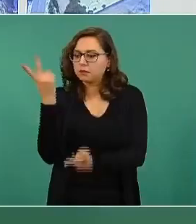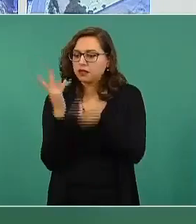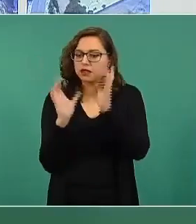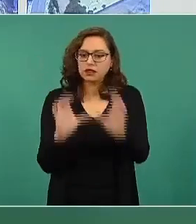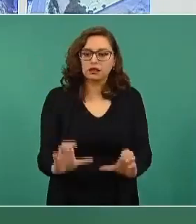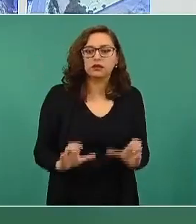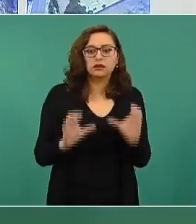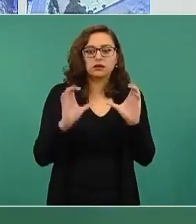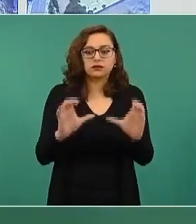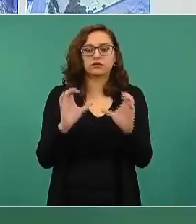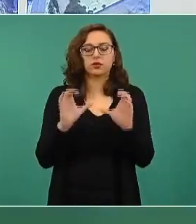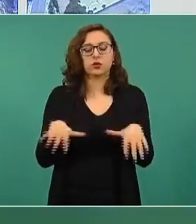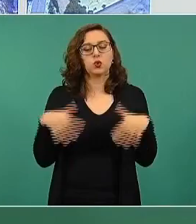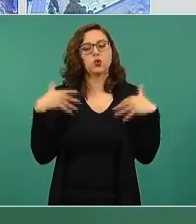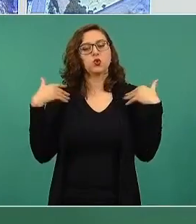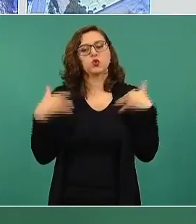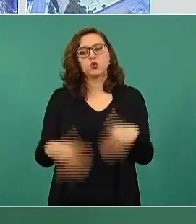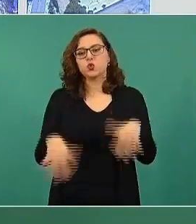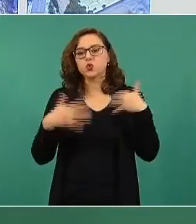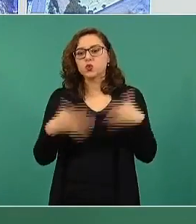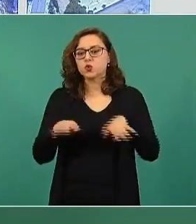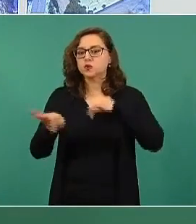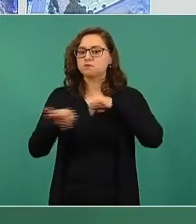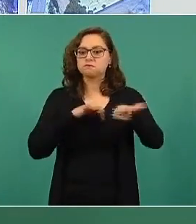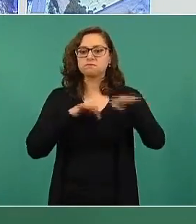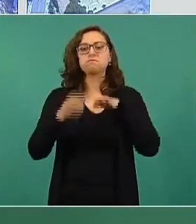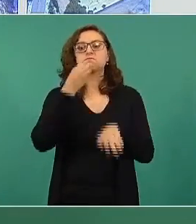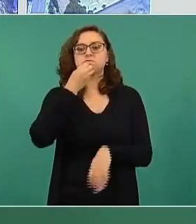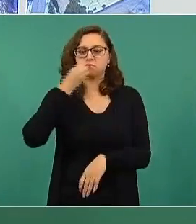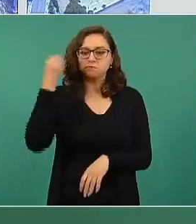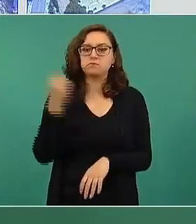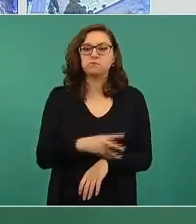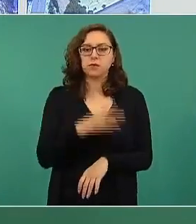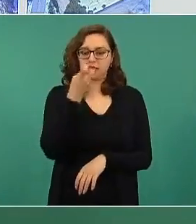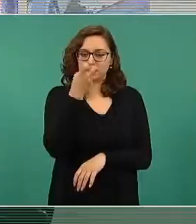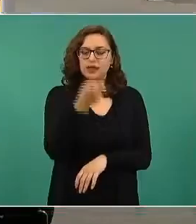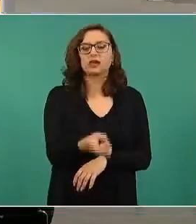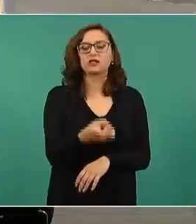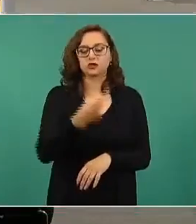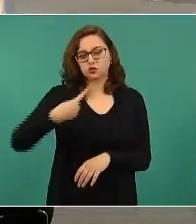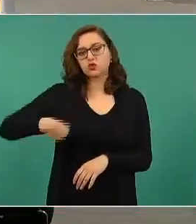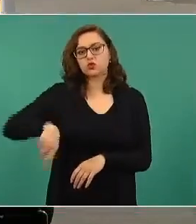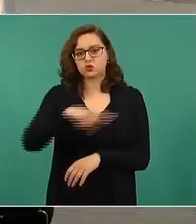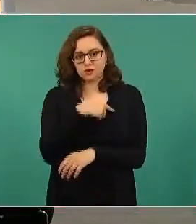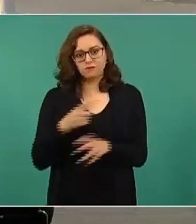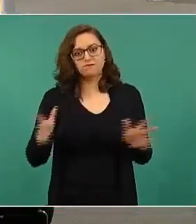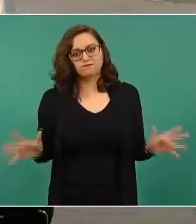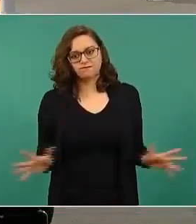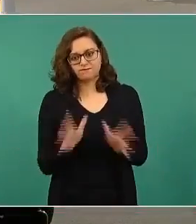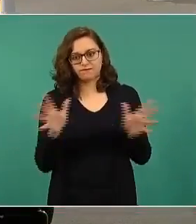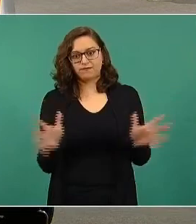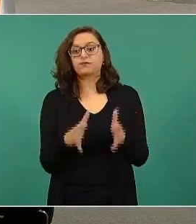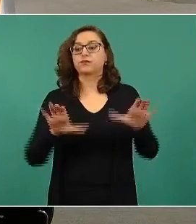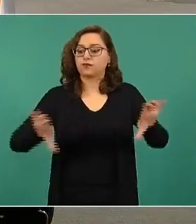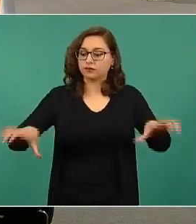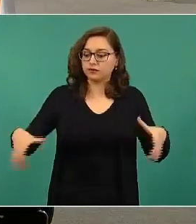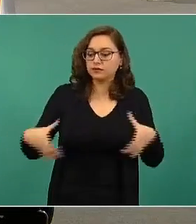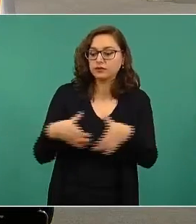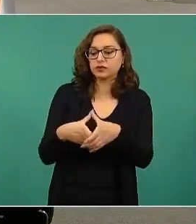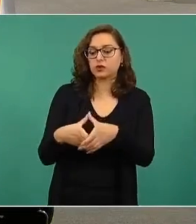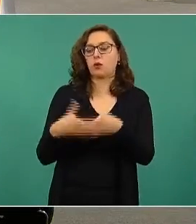día y han hecho un trabajo fenomenal. Es parte también de las acciones que hacemos o que buscamos que la propia comunidad, no